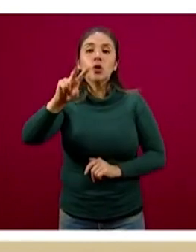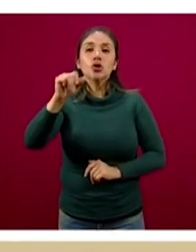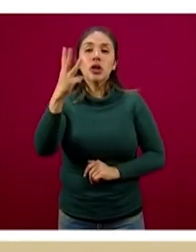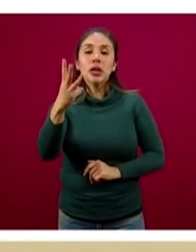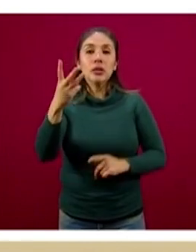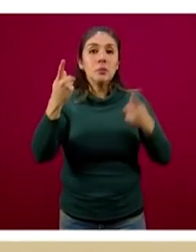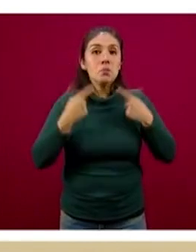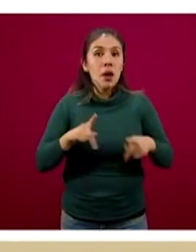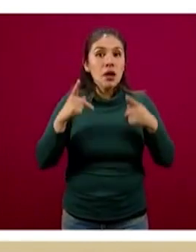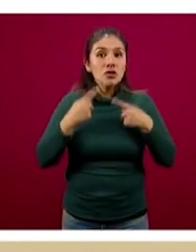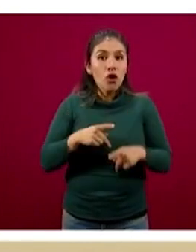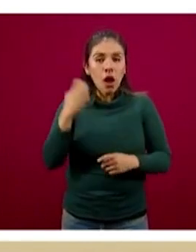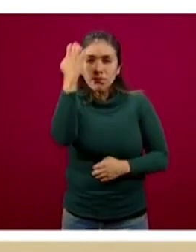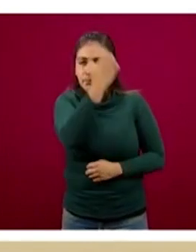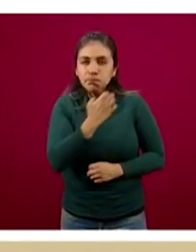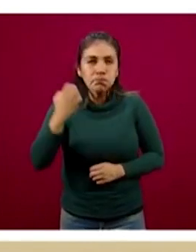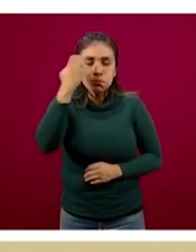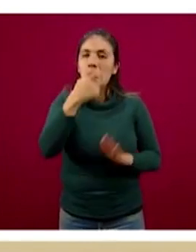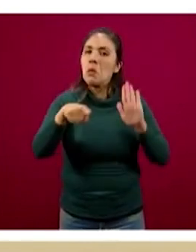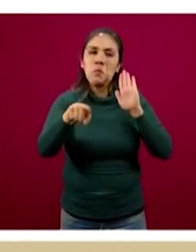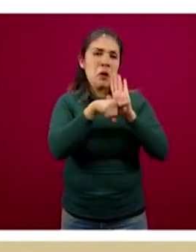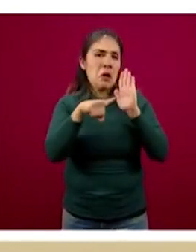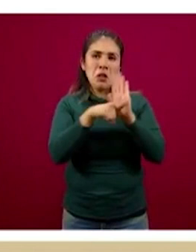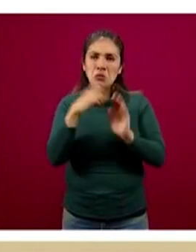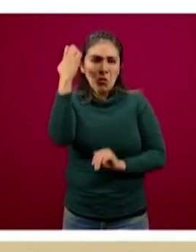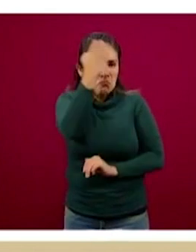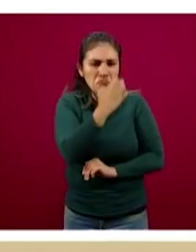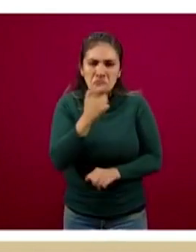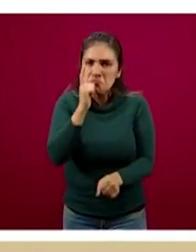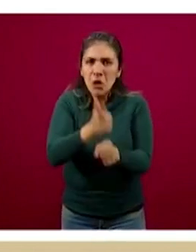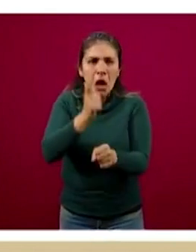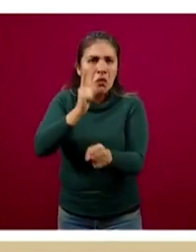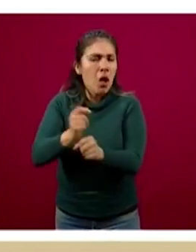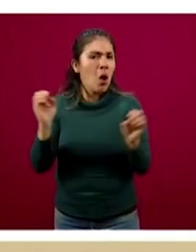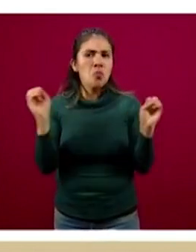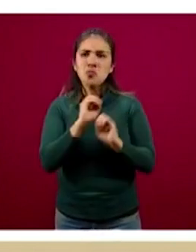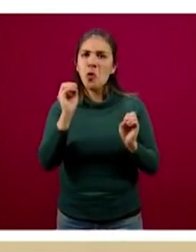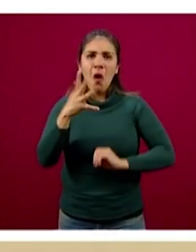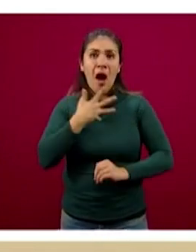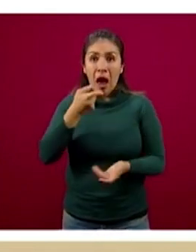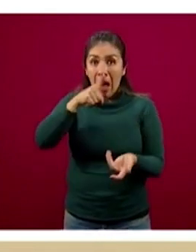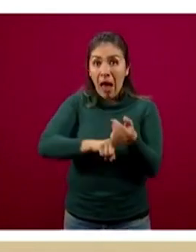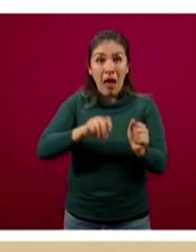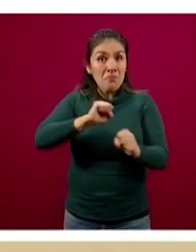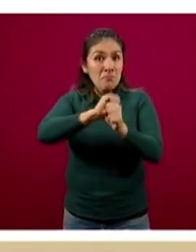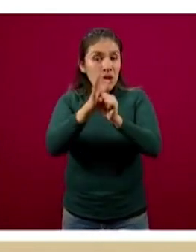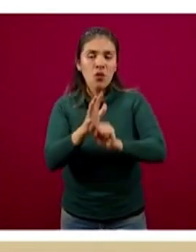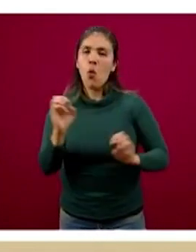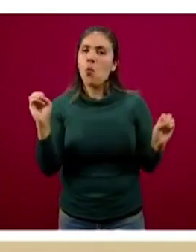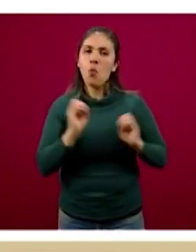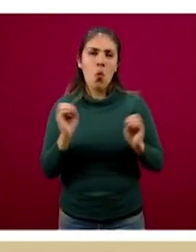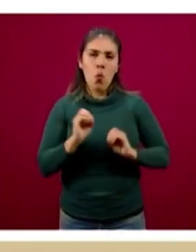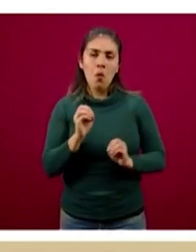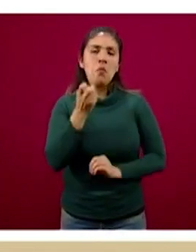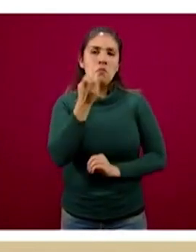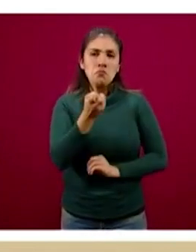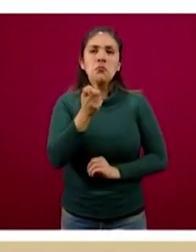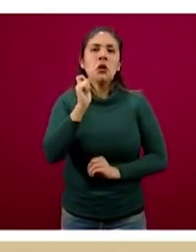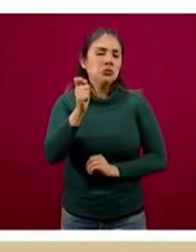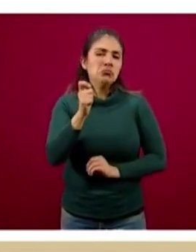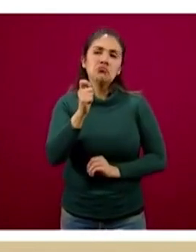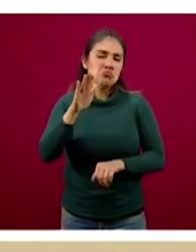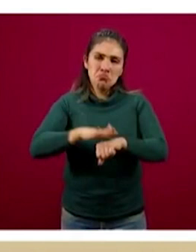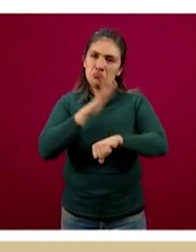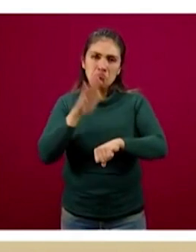casos que han sido negativos a la prueba es decir que se ha descartado la presencia del virus por lo tanto es andy han sido